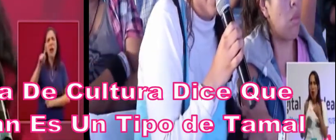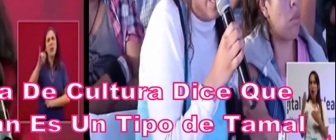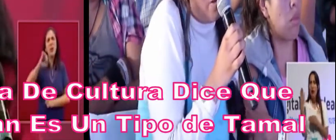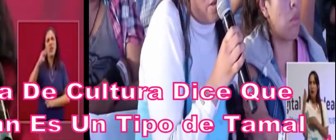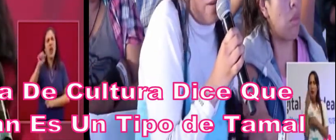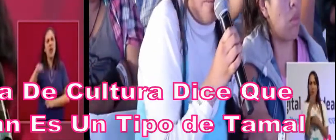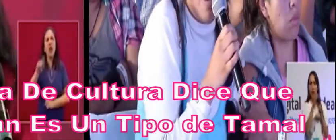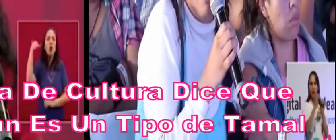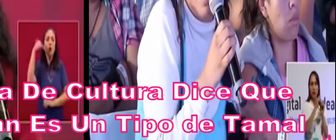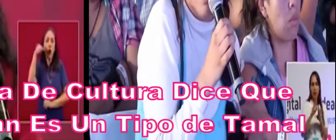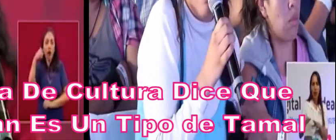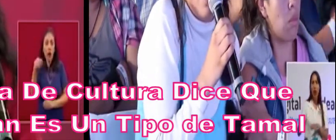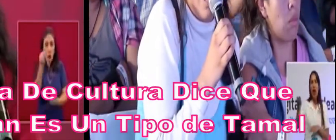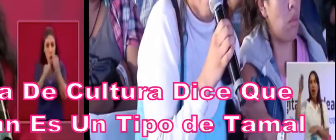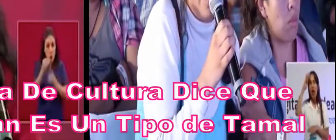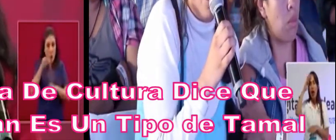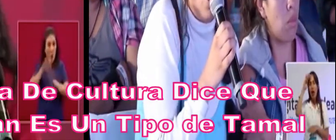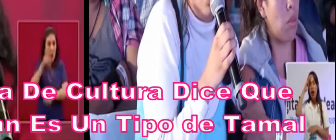que pensar en la